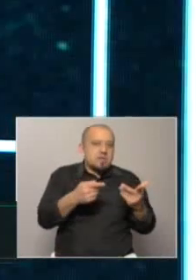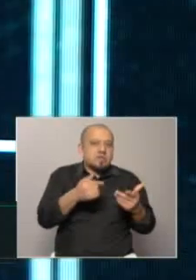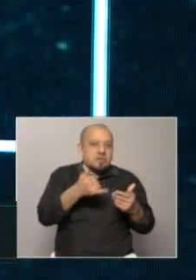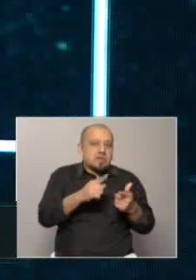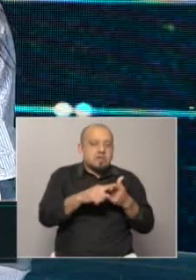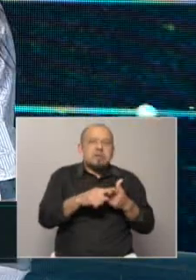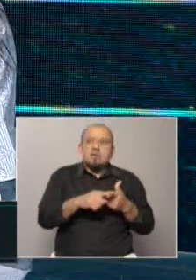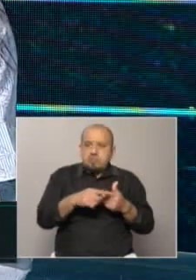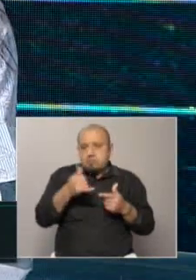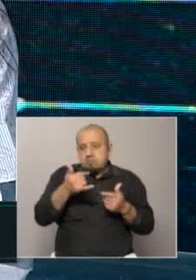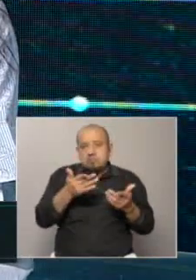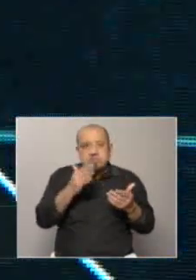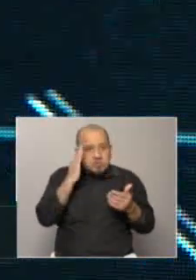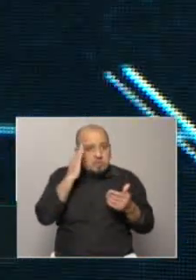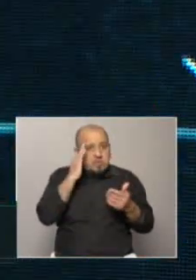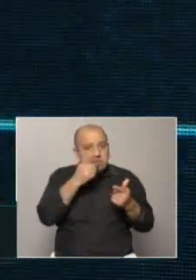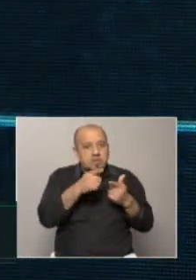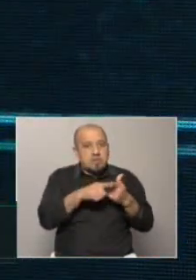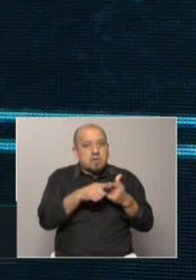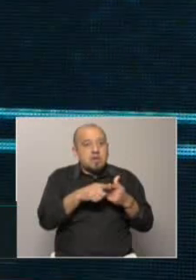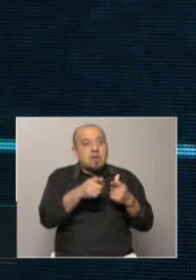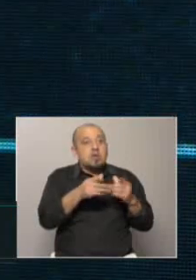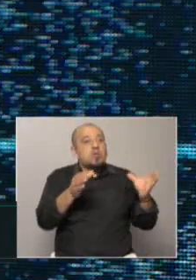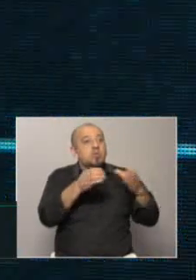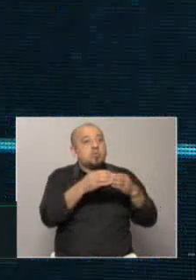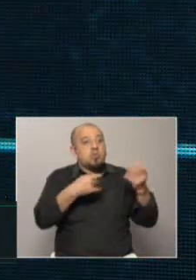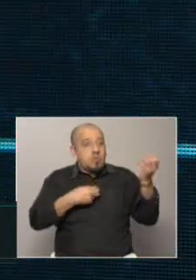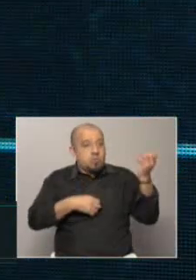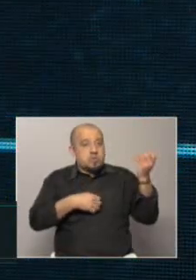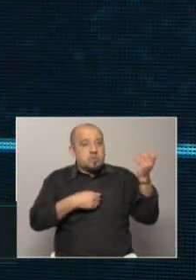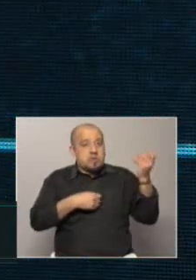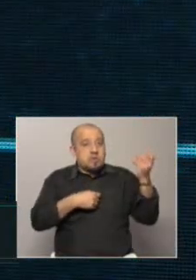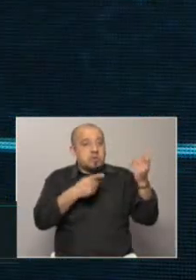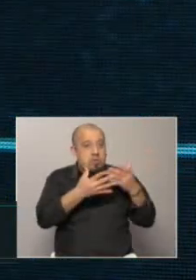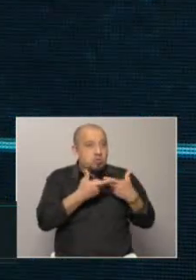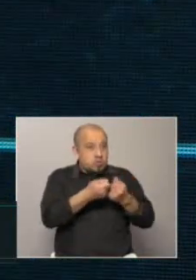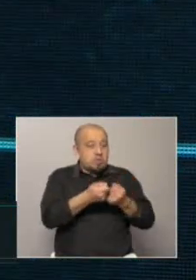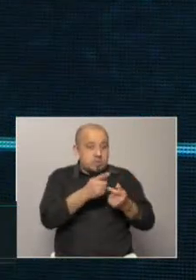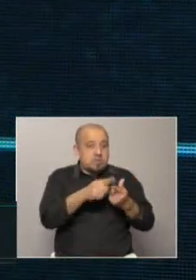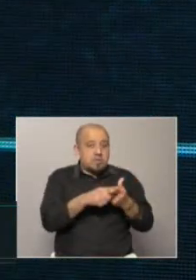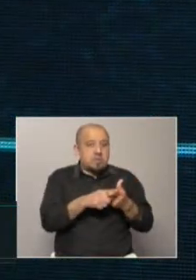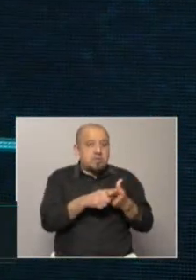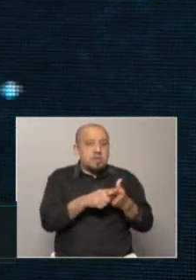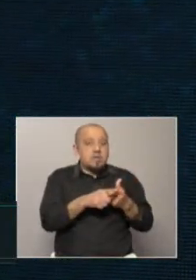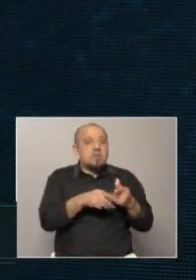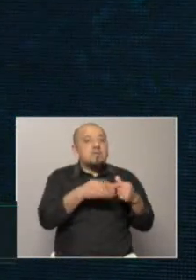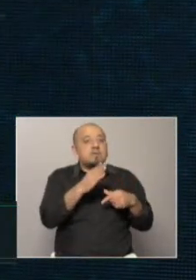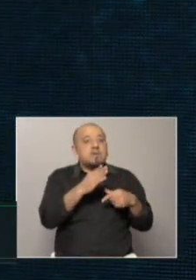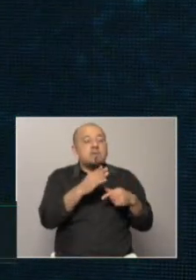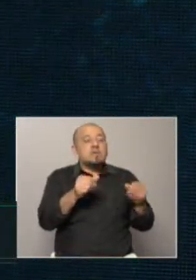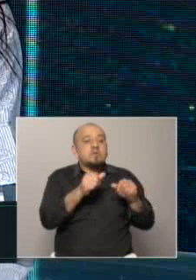pesar absolutamente, de... Absolutamente, unas melodías tremendas. Y la banda lo apoyaba muchísimo en aquel entonces. Mm. Bueno, lo cierto que fuimos, hicimos la